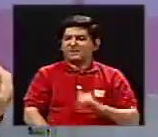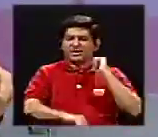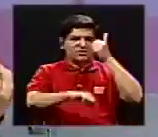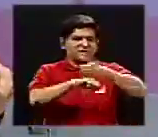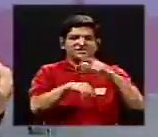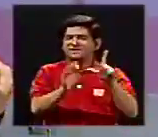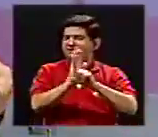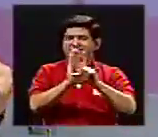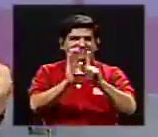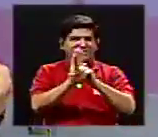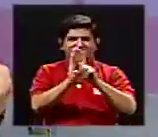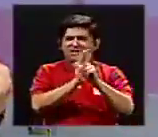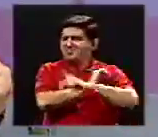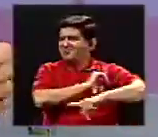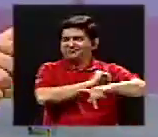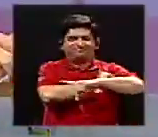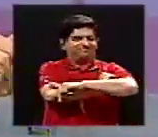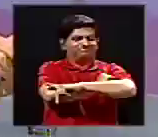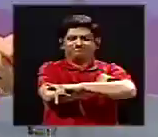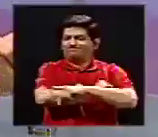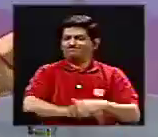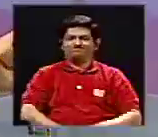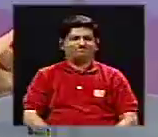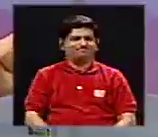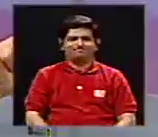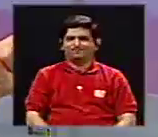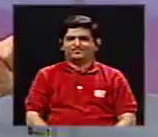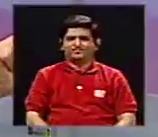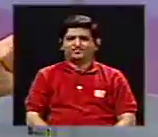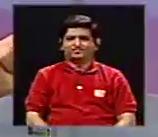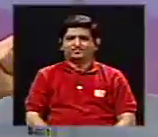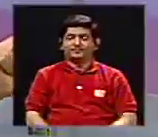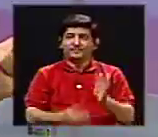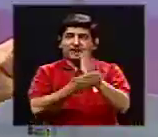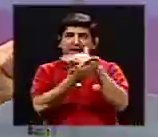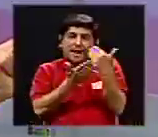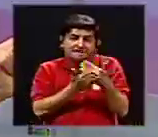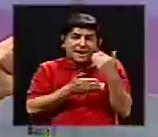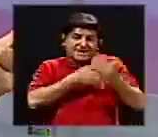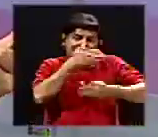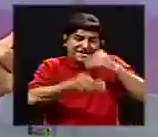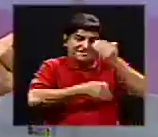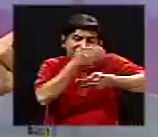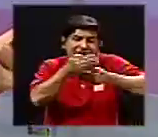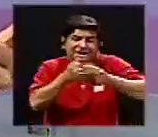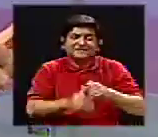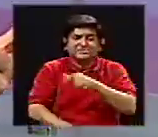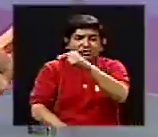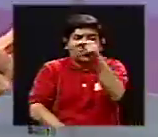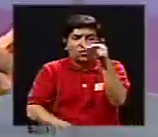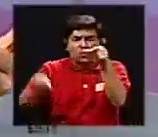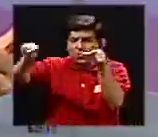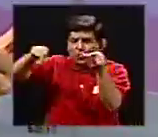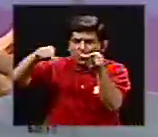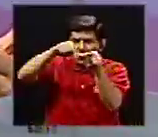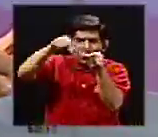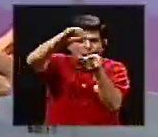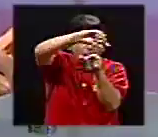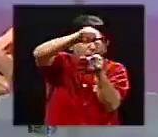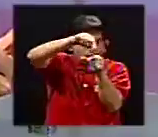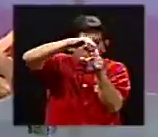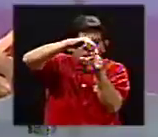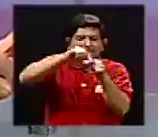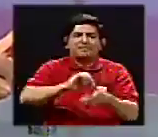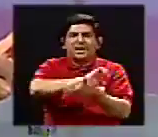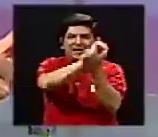plasmada en ninguna ley de nuestro país. Entonces, el aspecto de la gestión a nivel de cuenca, el pasar